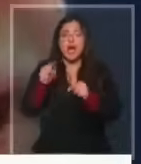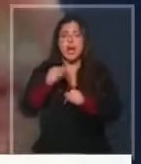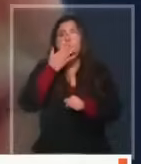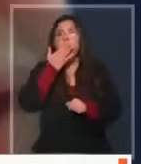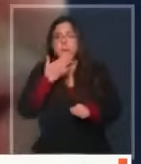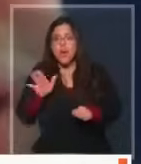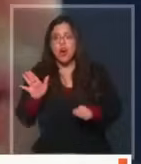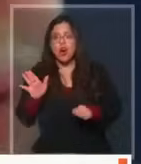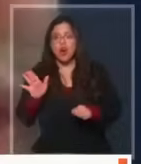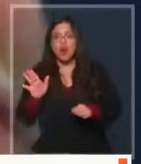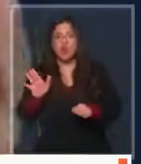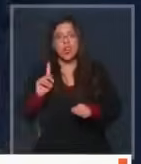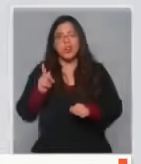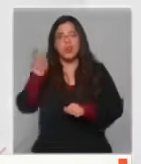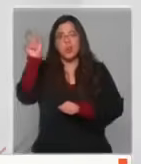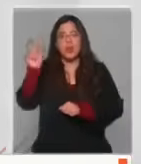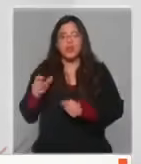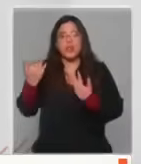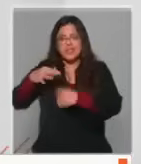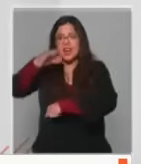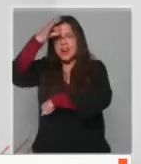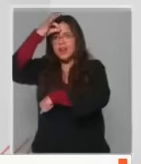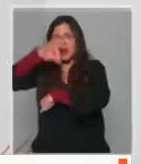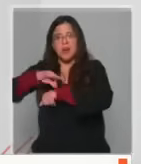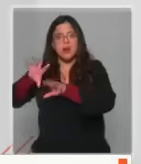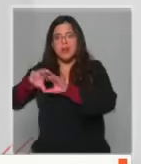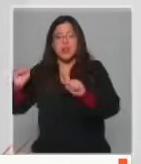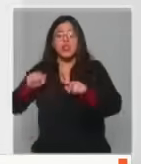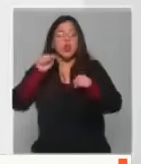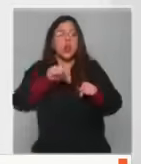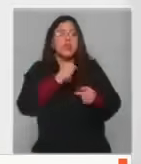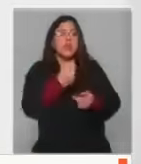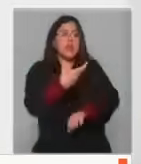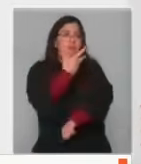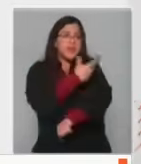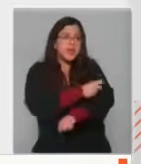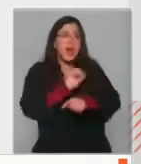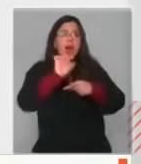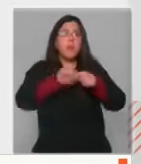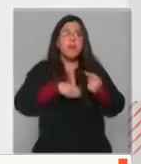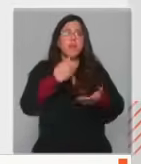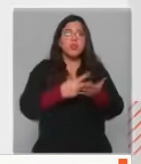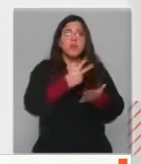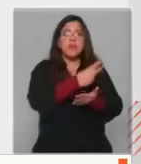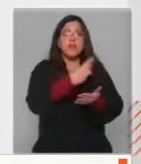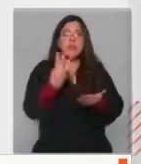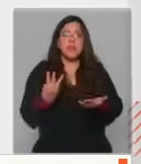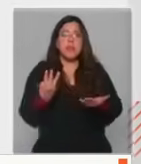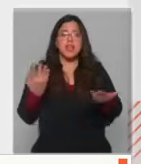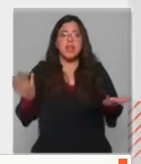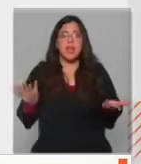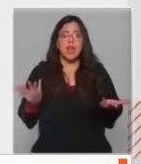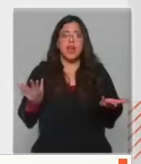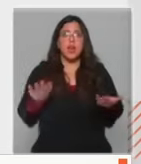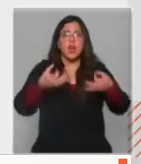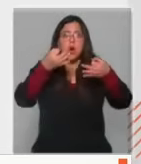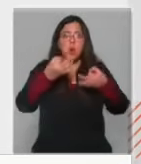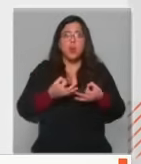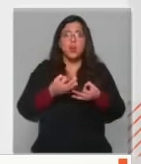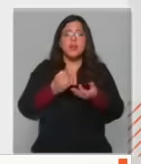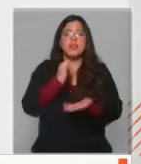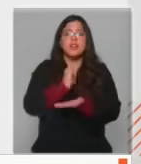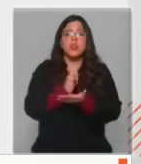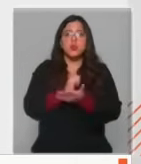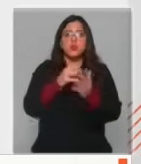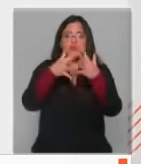mejor que la de un paciente con Duchenne. Este medicamento fue aprobado a mediados de 2023 por el ente regulador de Estados Unidos para su aplicación